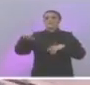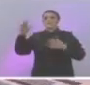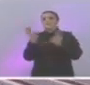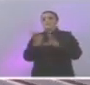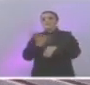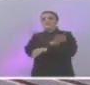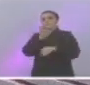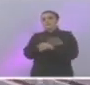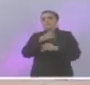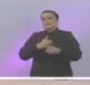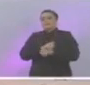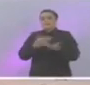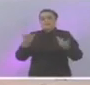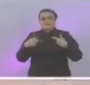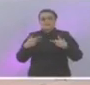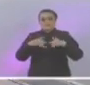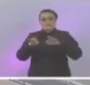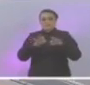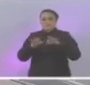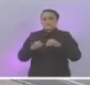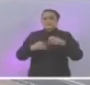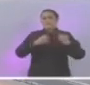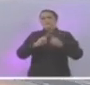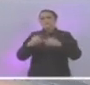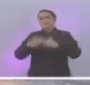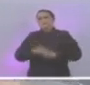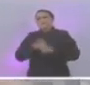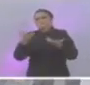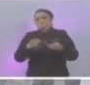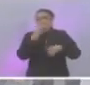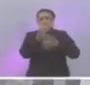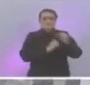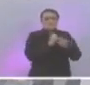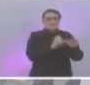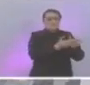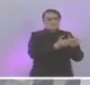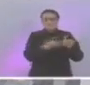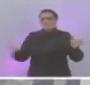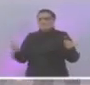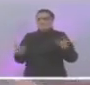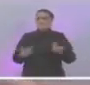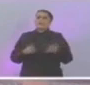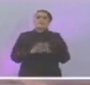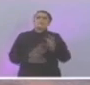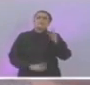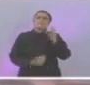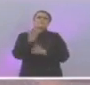disponible para el sector manufacturero potosino. En lo que va de este año, se han instalado o están en